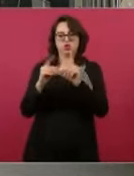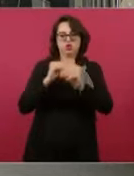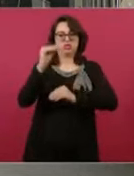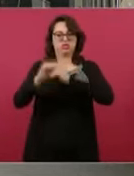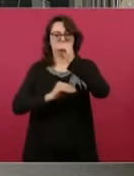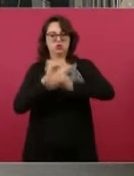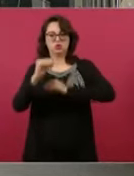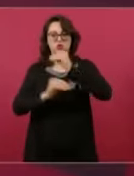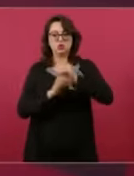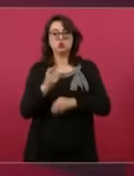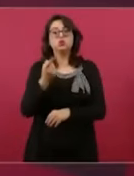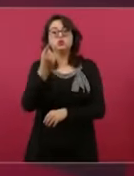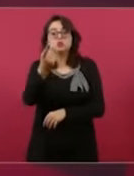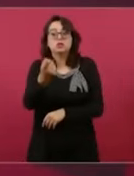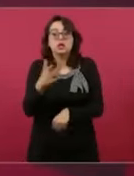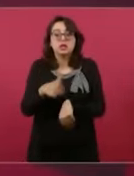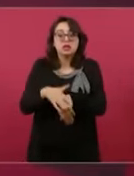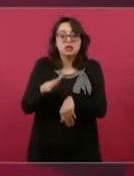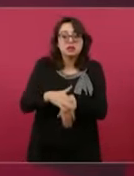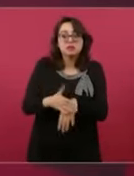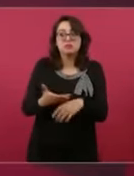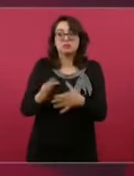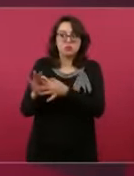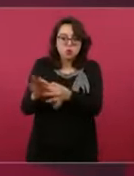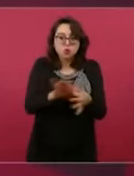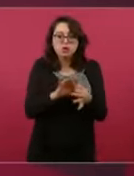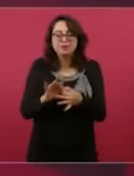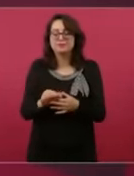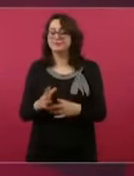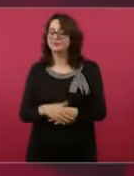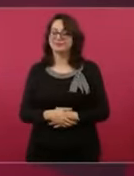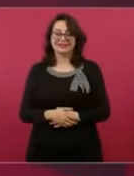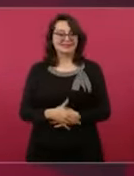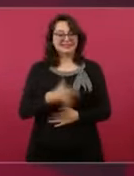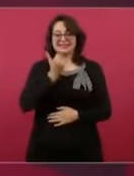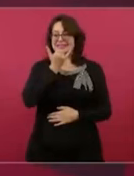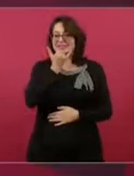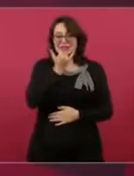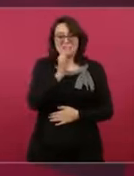No me puedo meter en eso, pero miren,